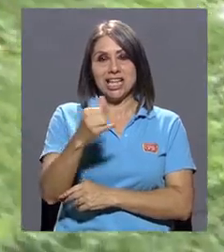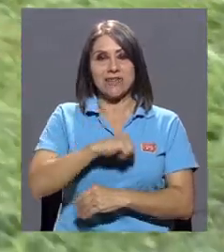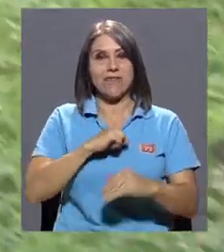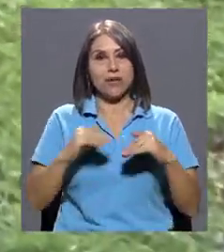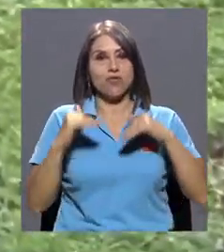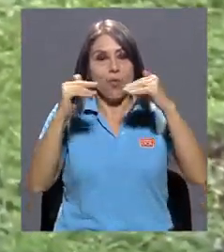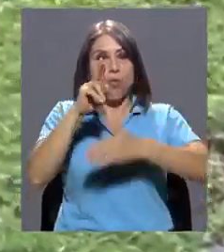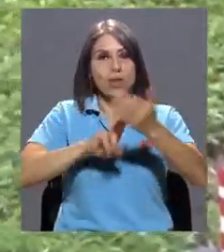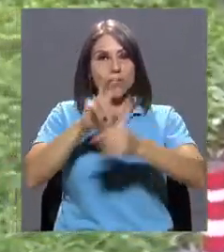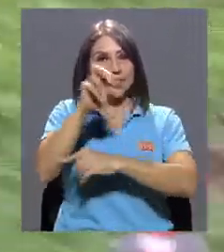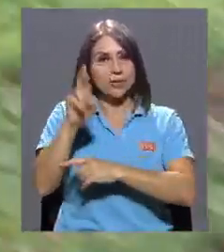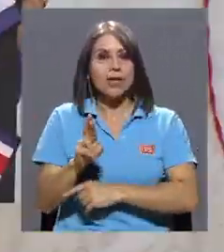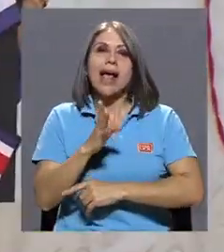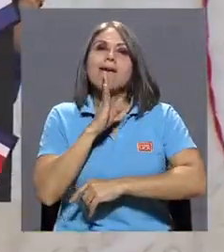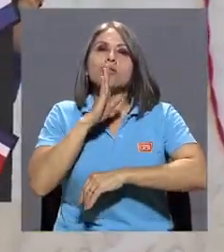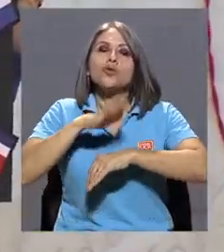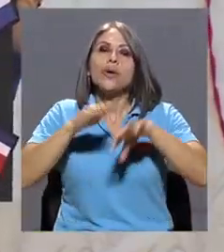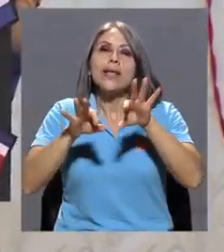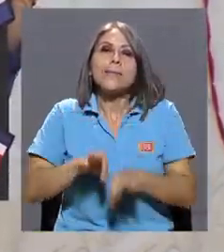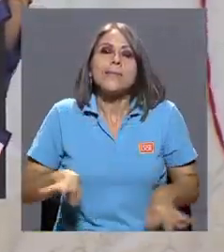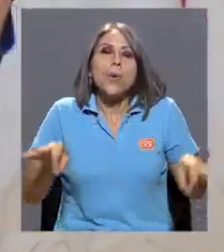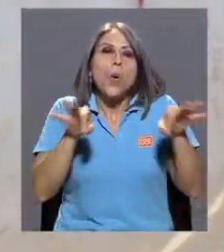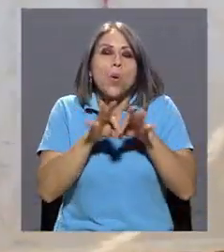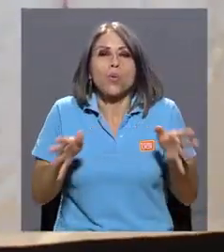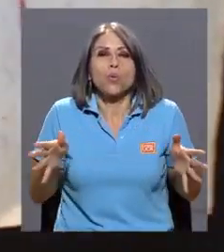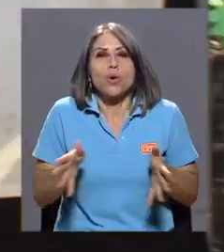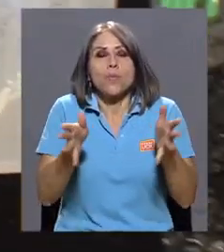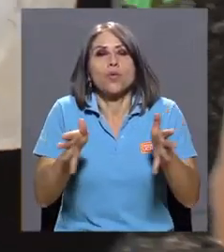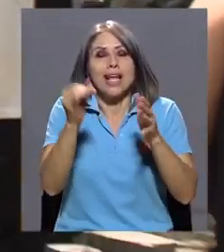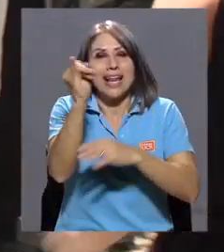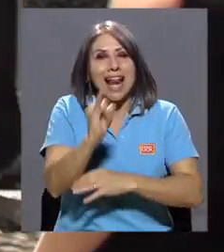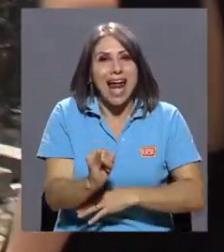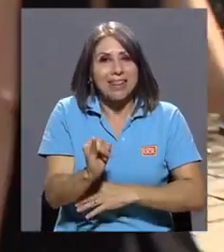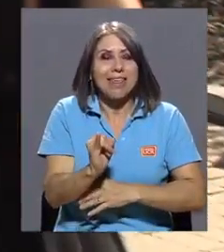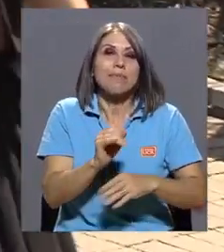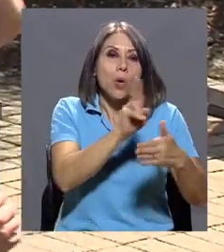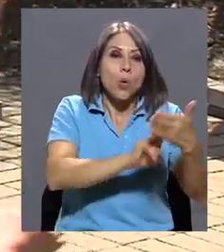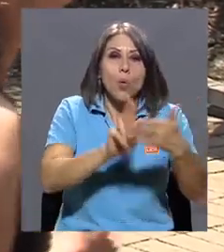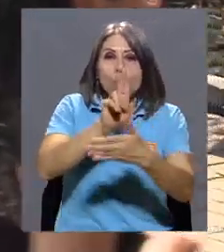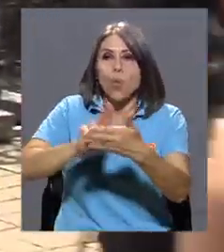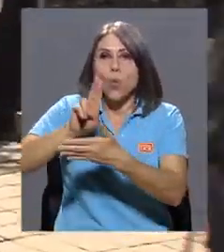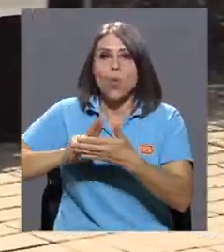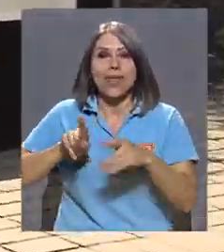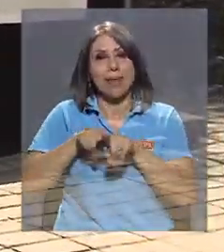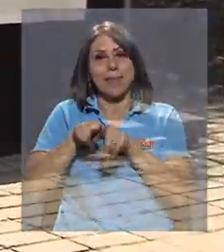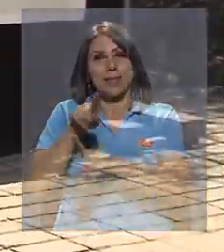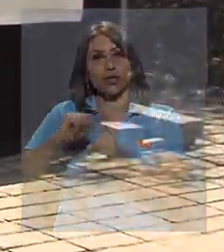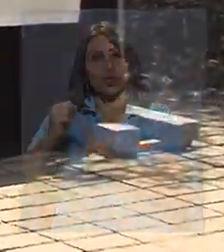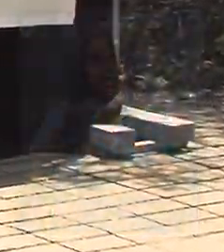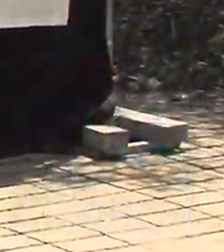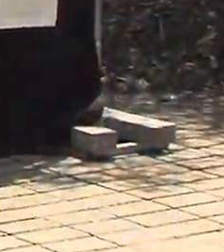Universidad de Costa Rica, expresó la importancia de impulsar el arte entre la academia y la sociedad.